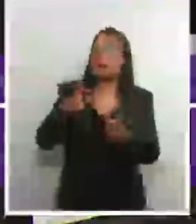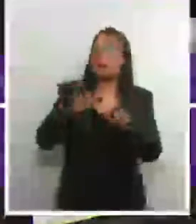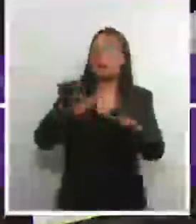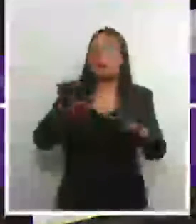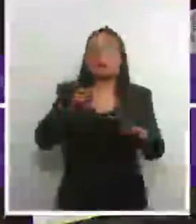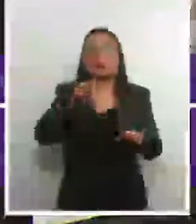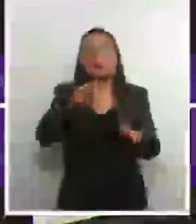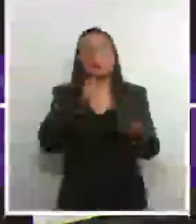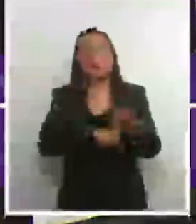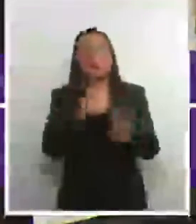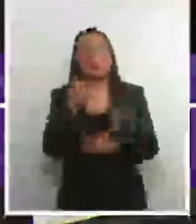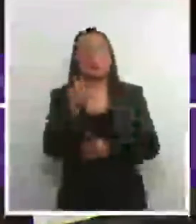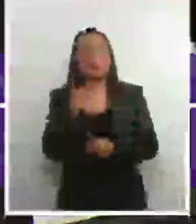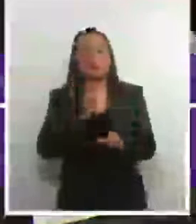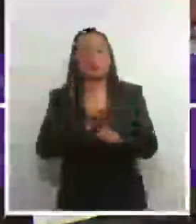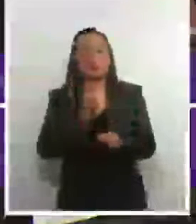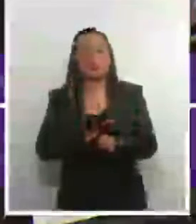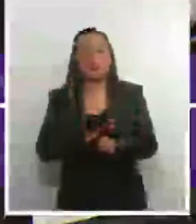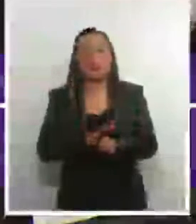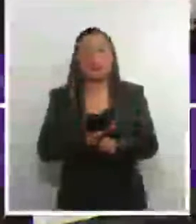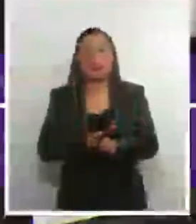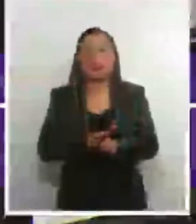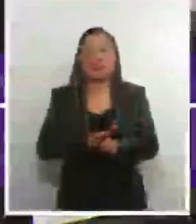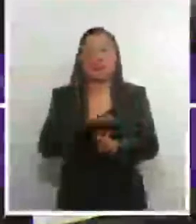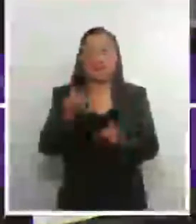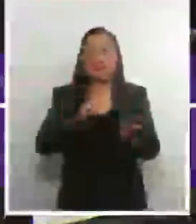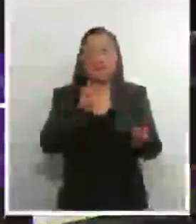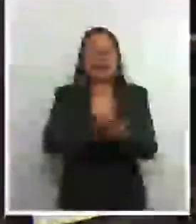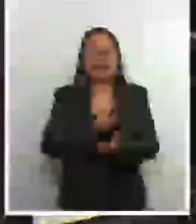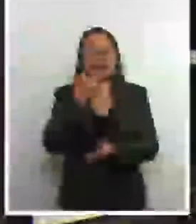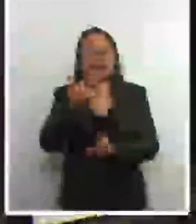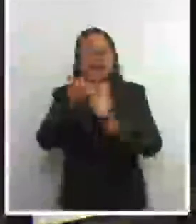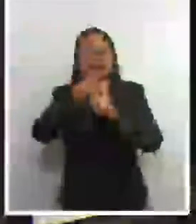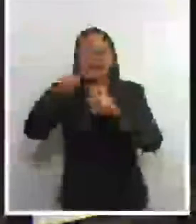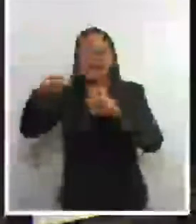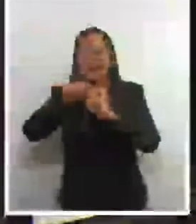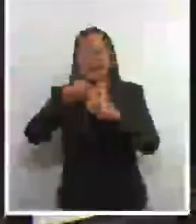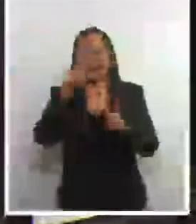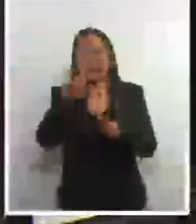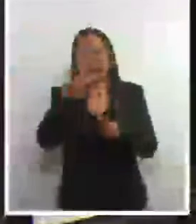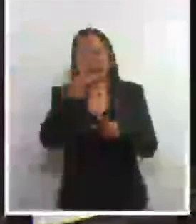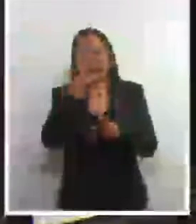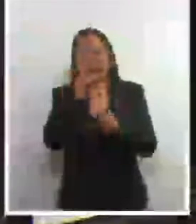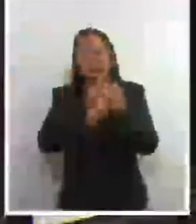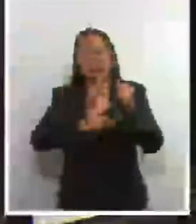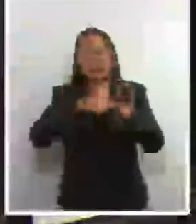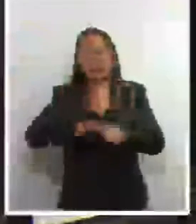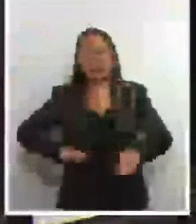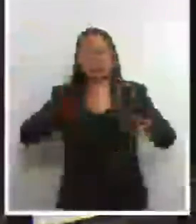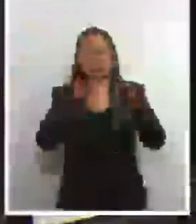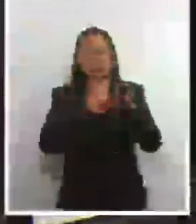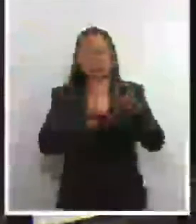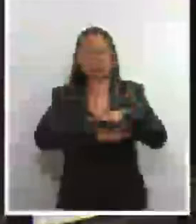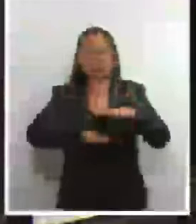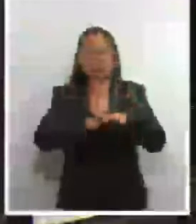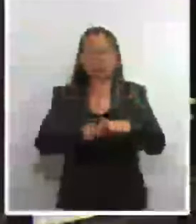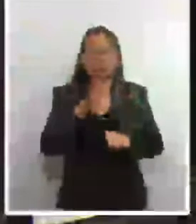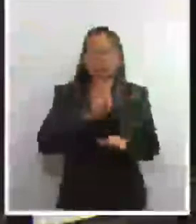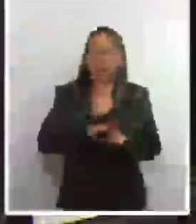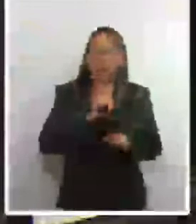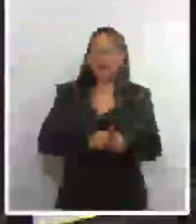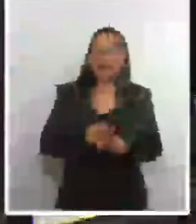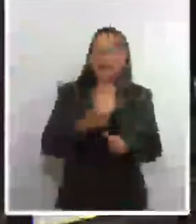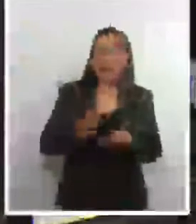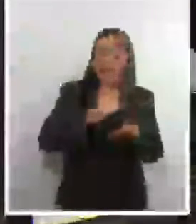serie de televisión, en la ley y el orden, ¿no? Una legalidad en la que no importaban